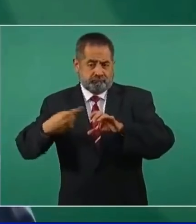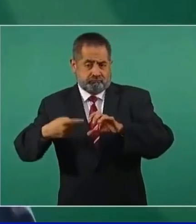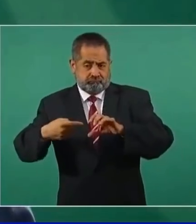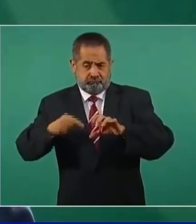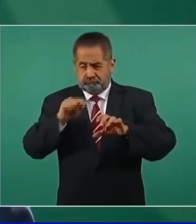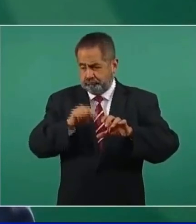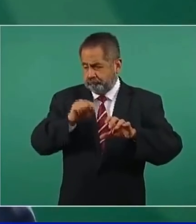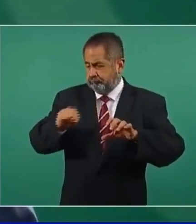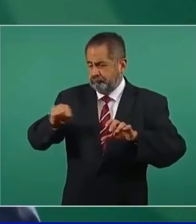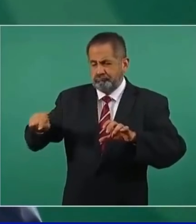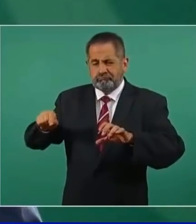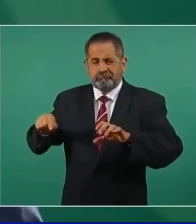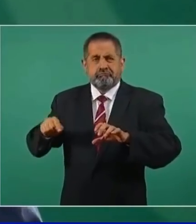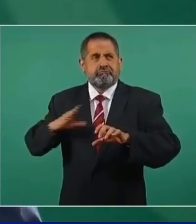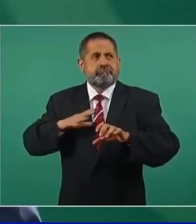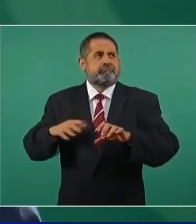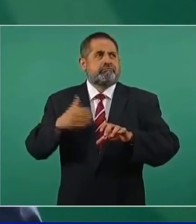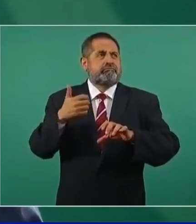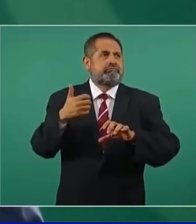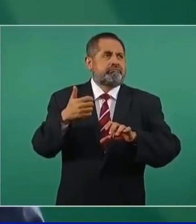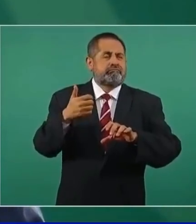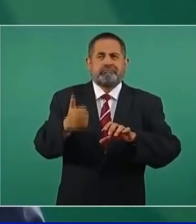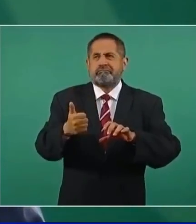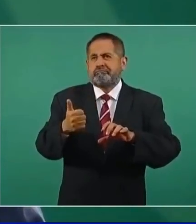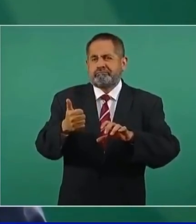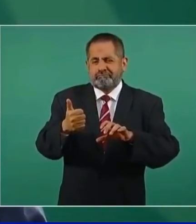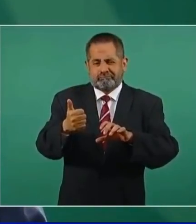con 6